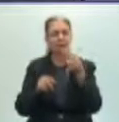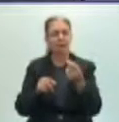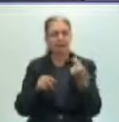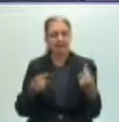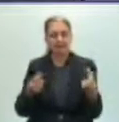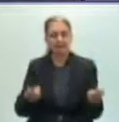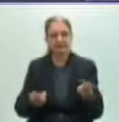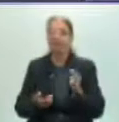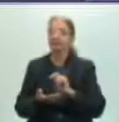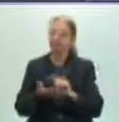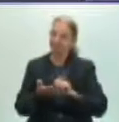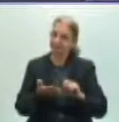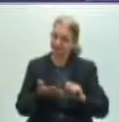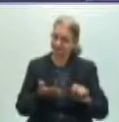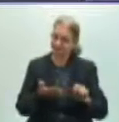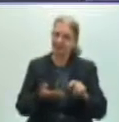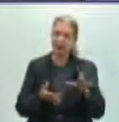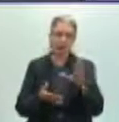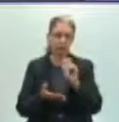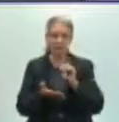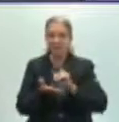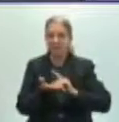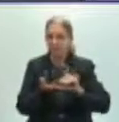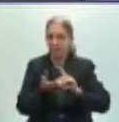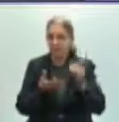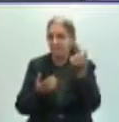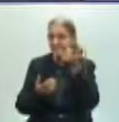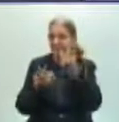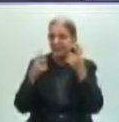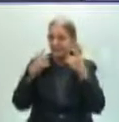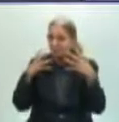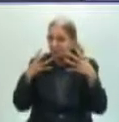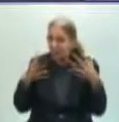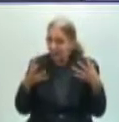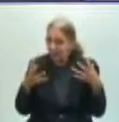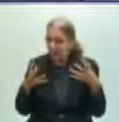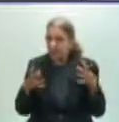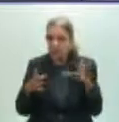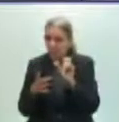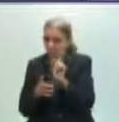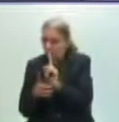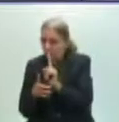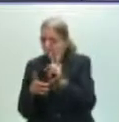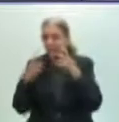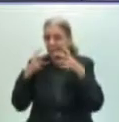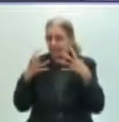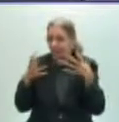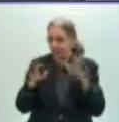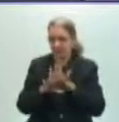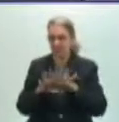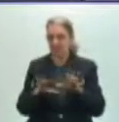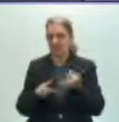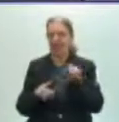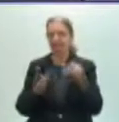un tiempo para que anotes los datos más importantes que se te informan en esta diapositiva.